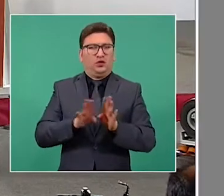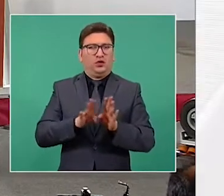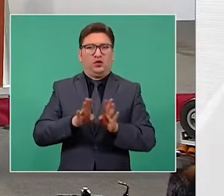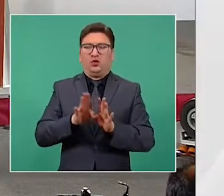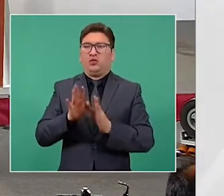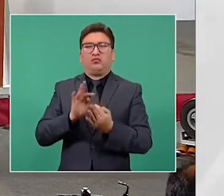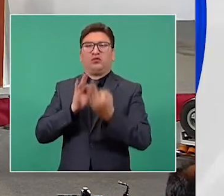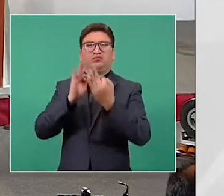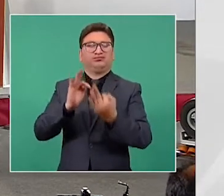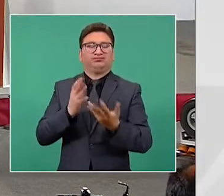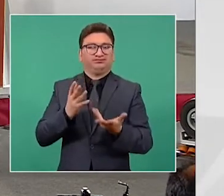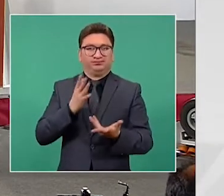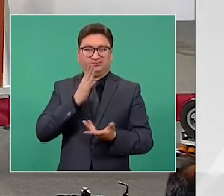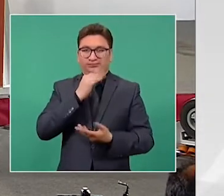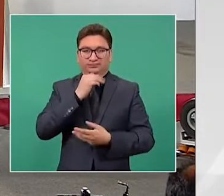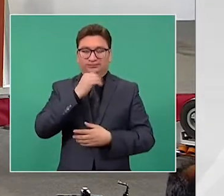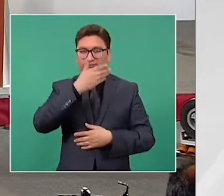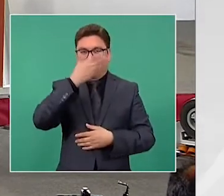enfrentar esa realidad,